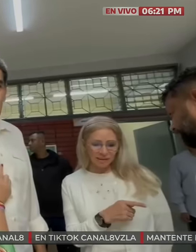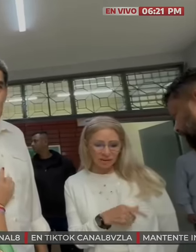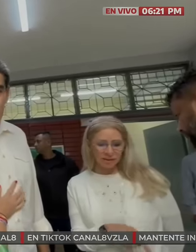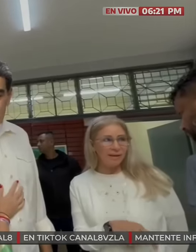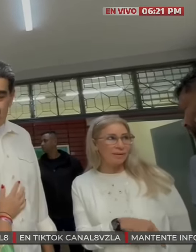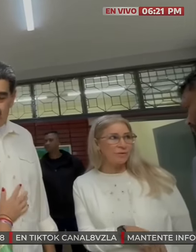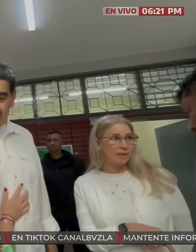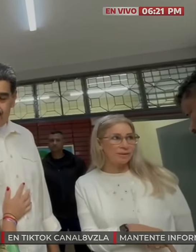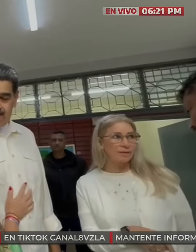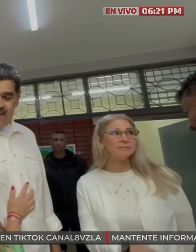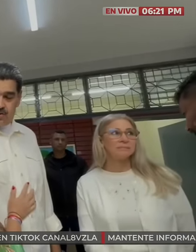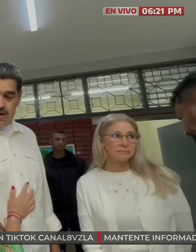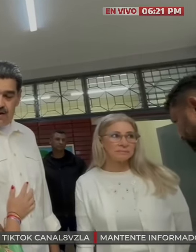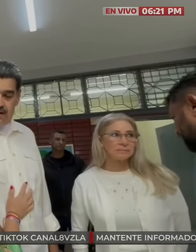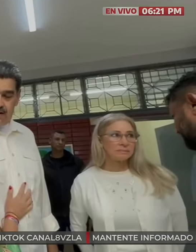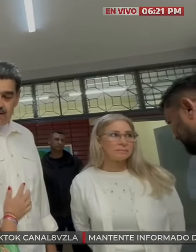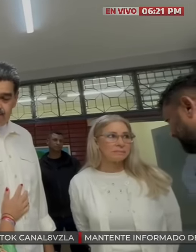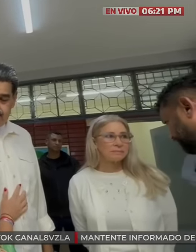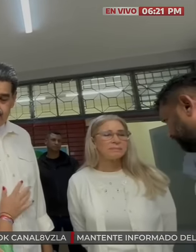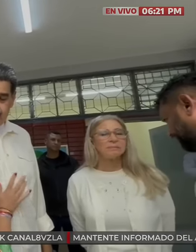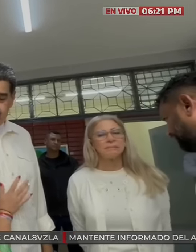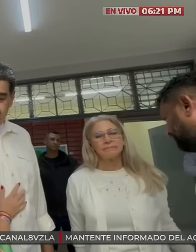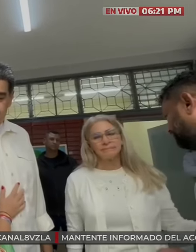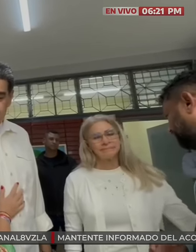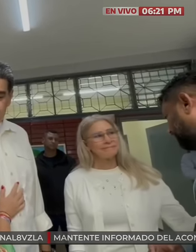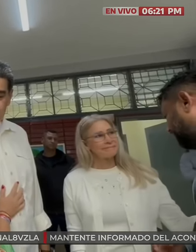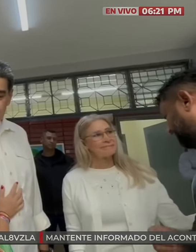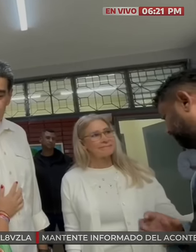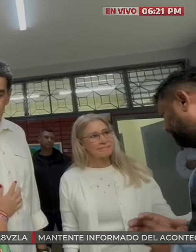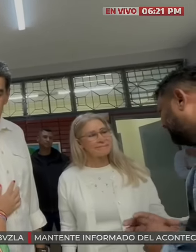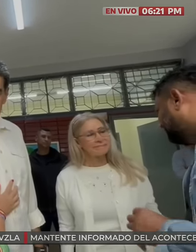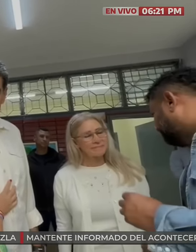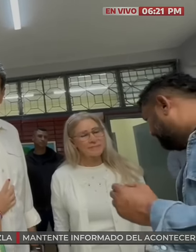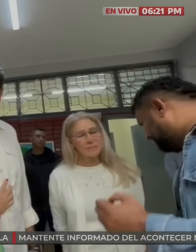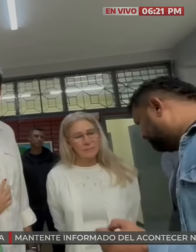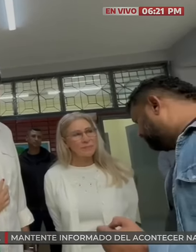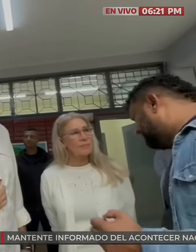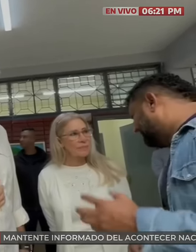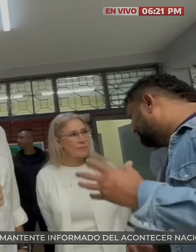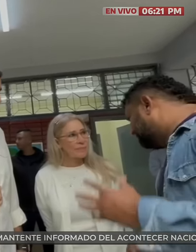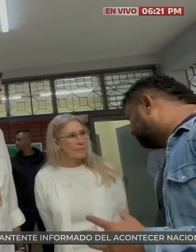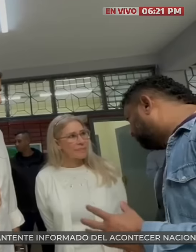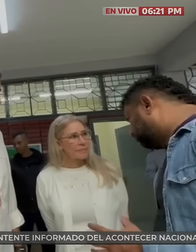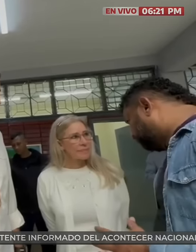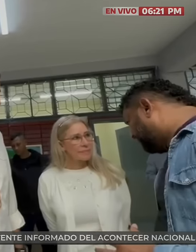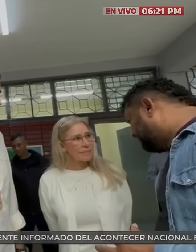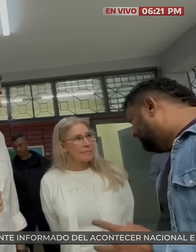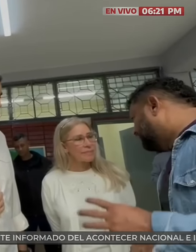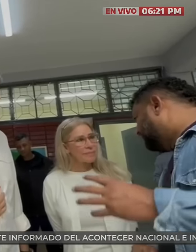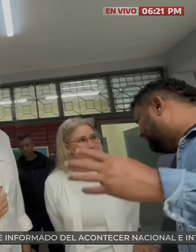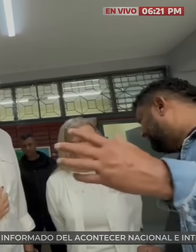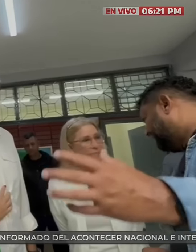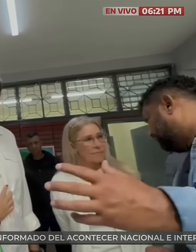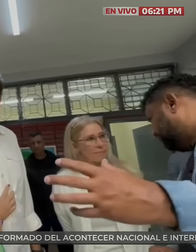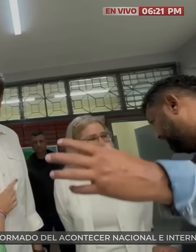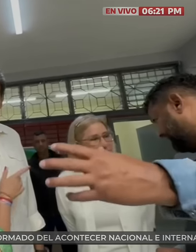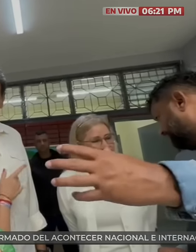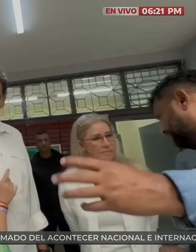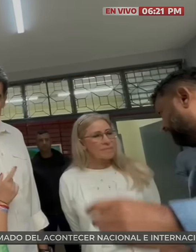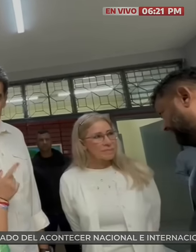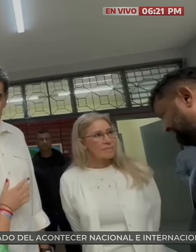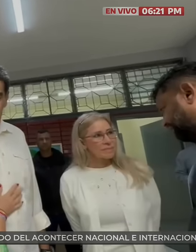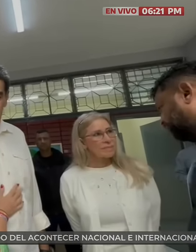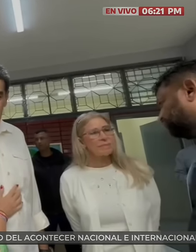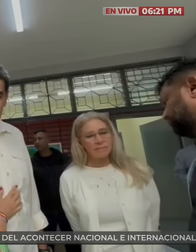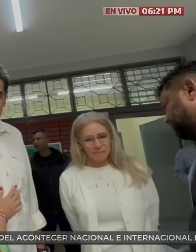en la cual el jefe de estado pudo conocer los avances en los trabajos de recuperación de esta unidad educativa